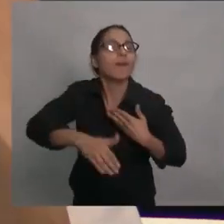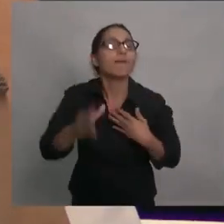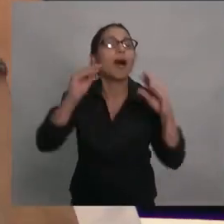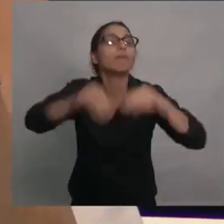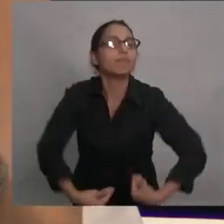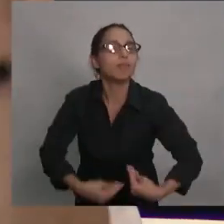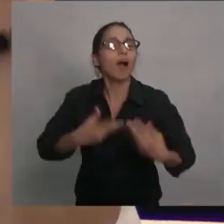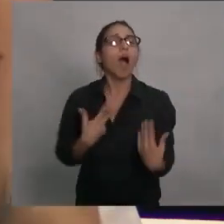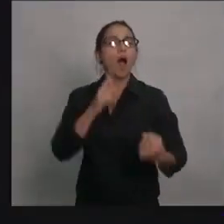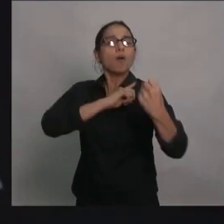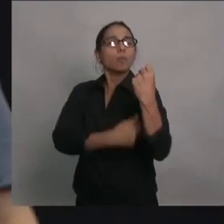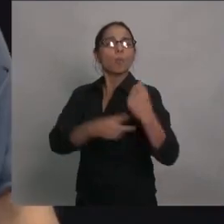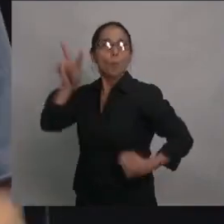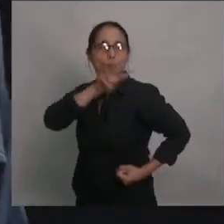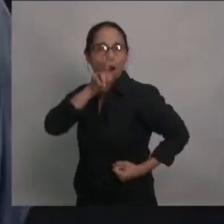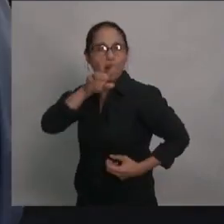¡Arriba el feminismo!